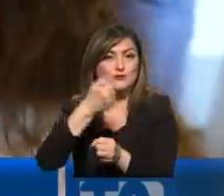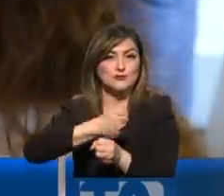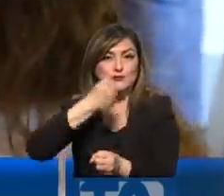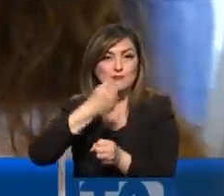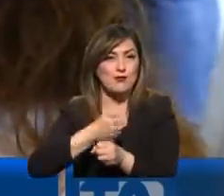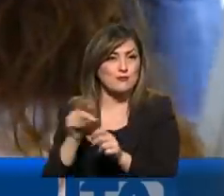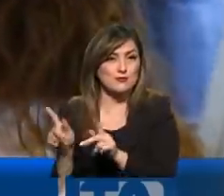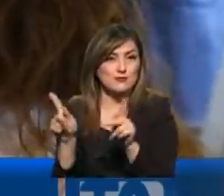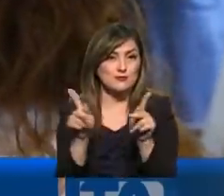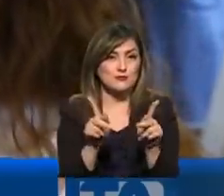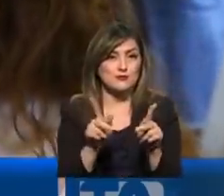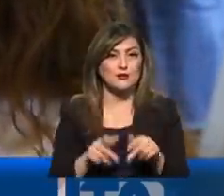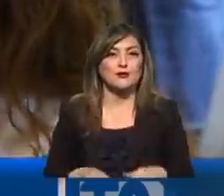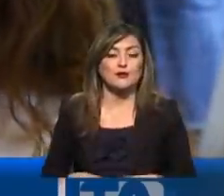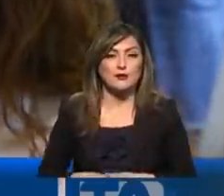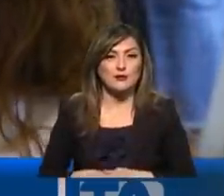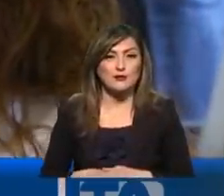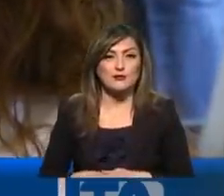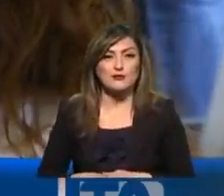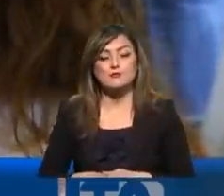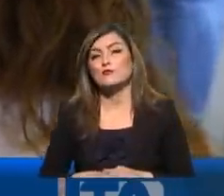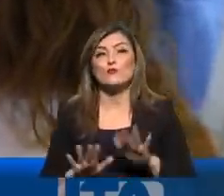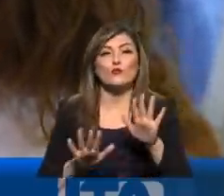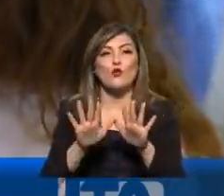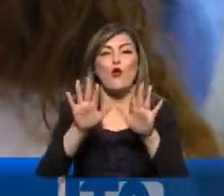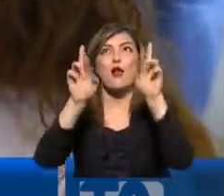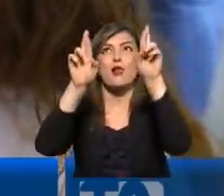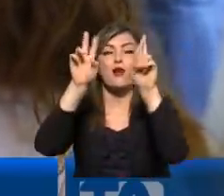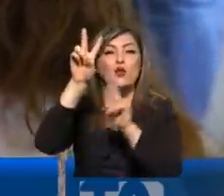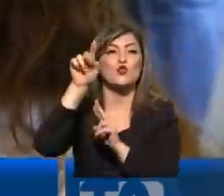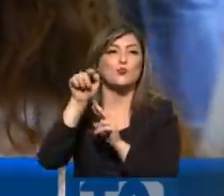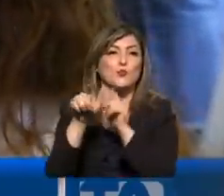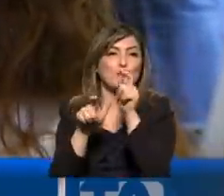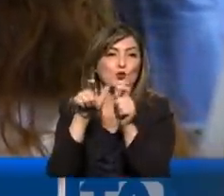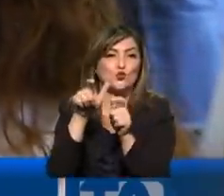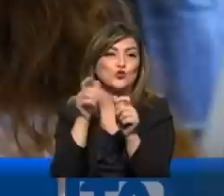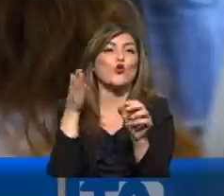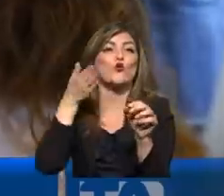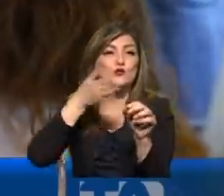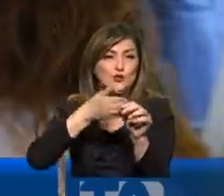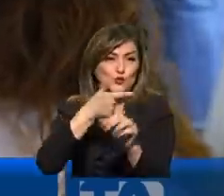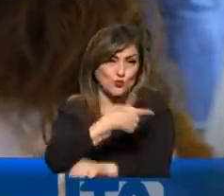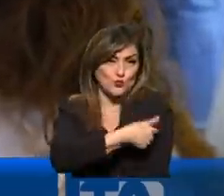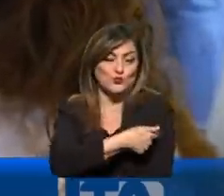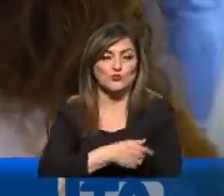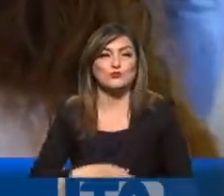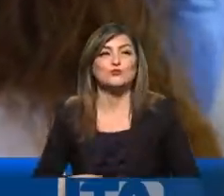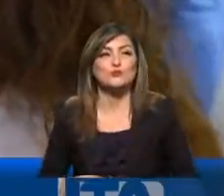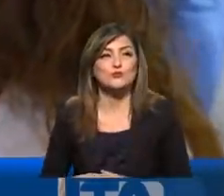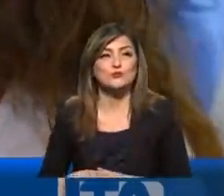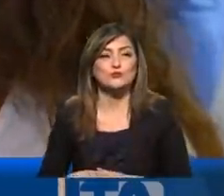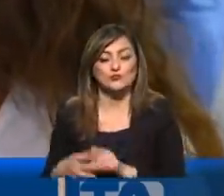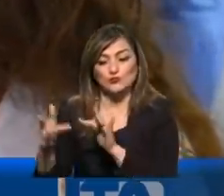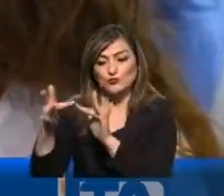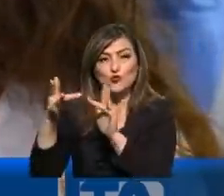trabajo. Estamos pensando, ojalá sean por lo menos 2,000 personas, ese es nuestro objetivo. Estamos ya en